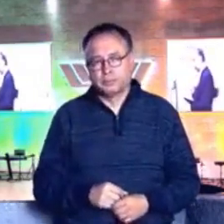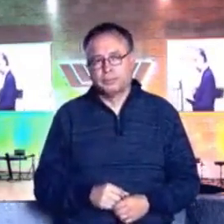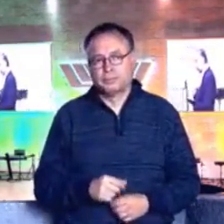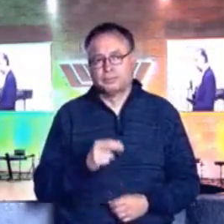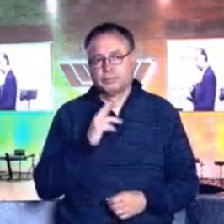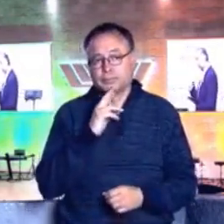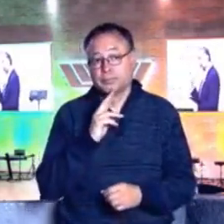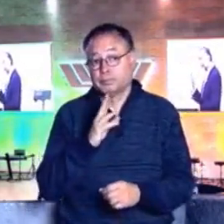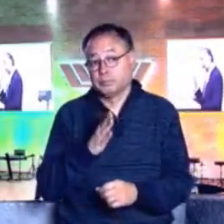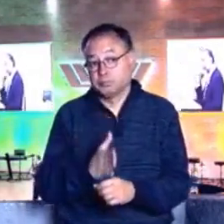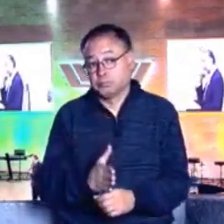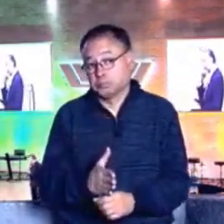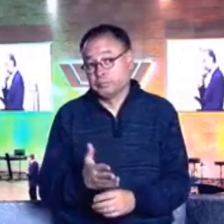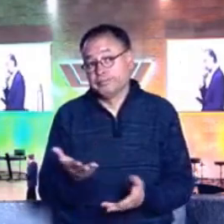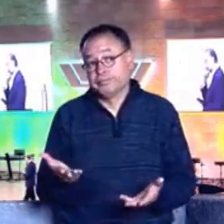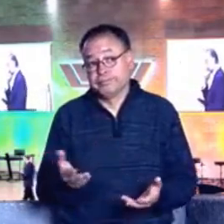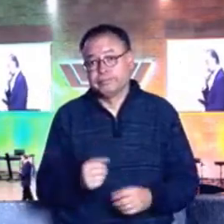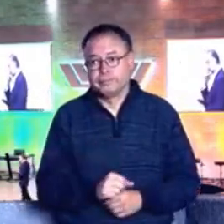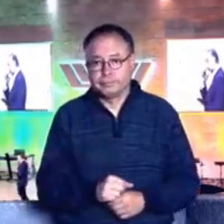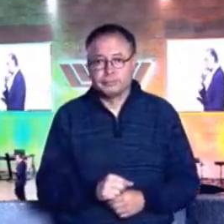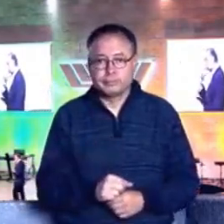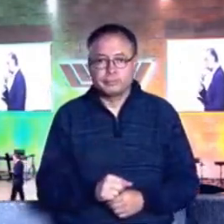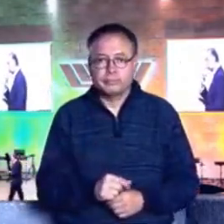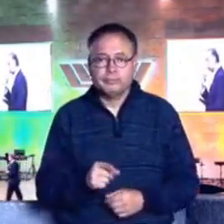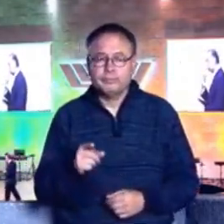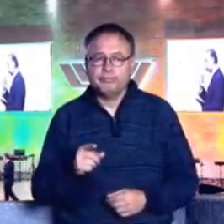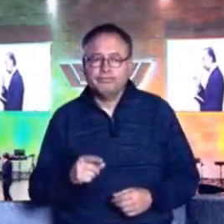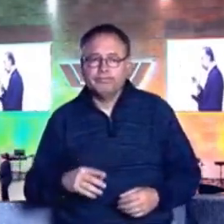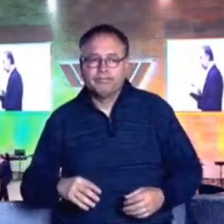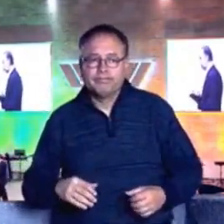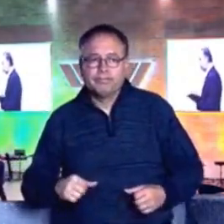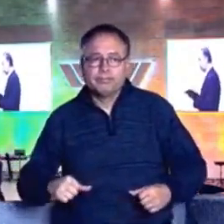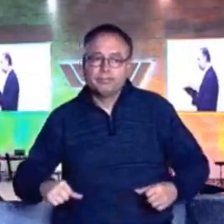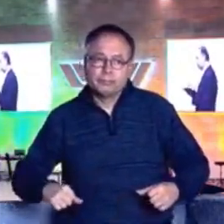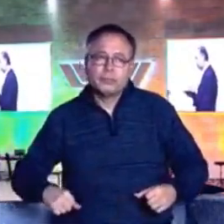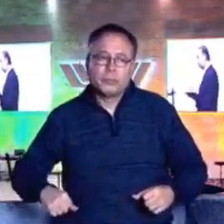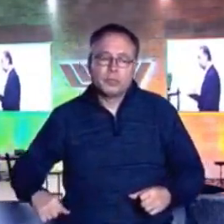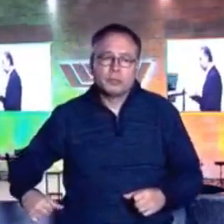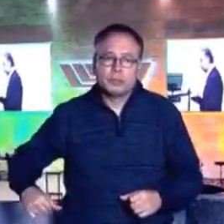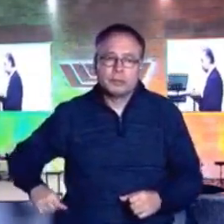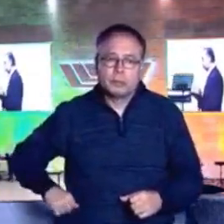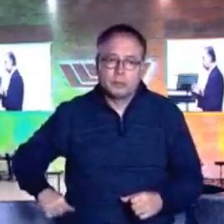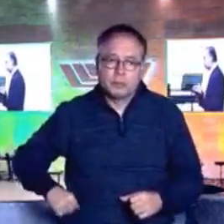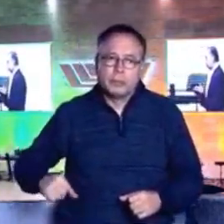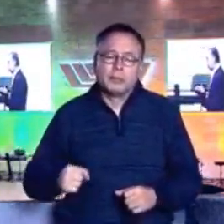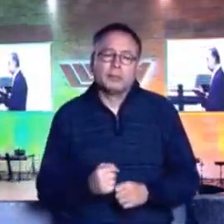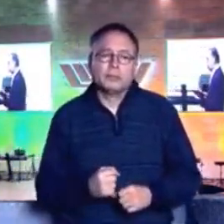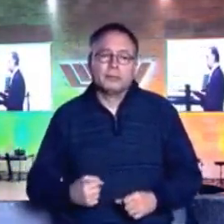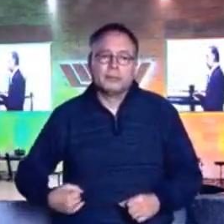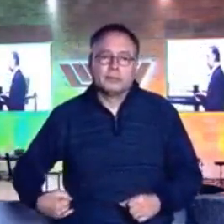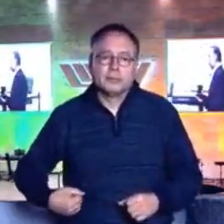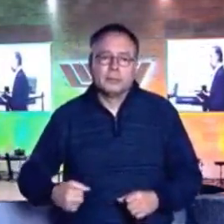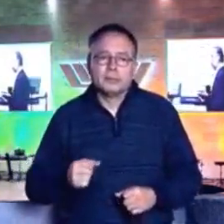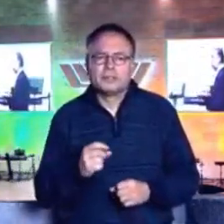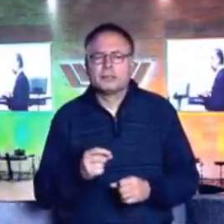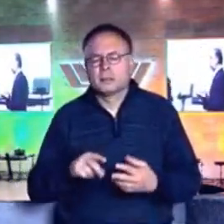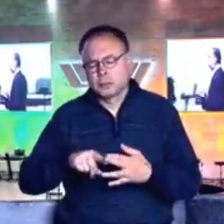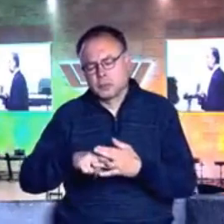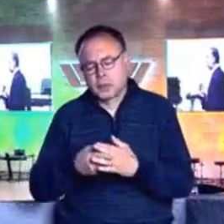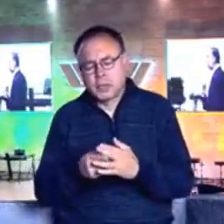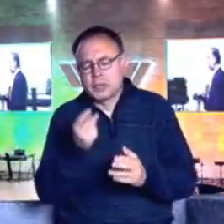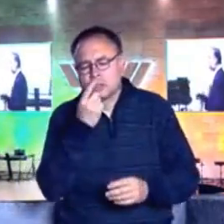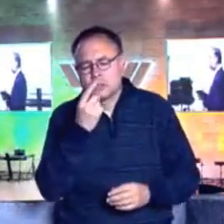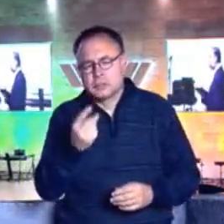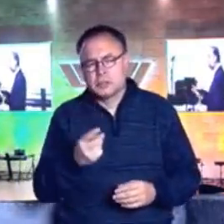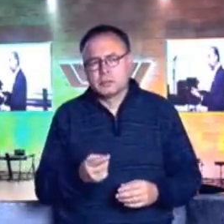es interesante yo no sé si ustedes han pensado que dice Génesis que Dios creó al hombre a su imagen y